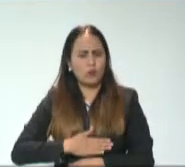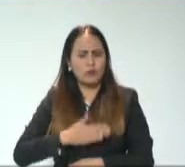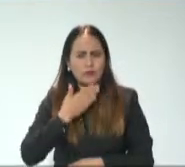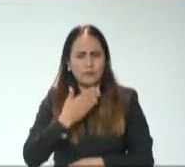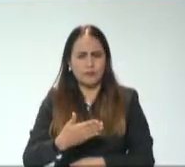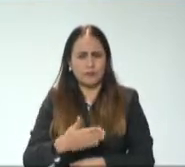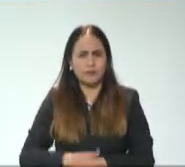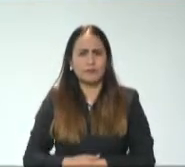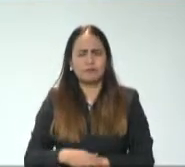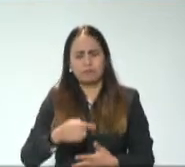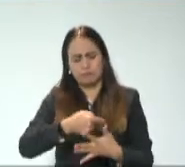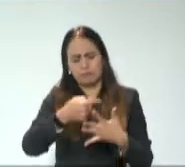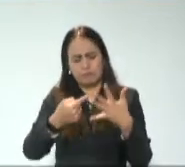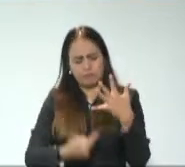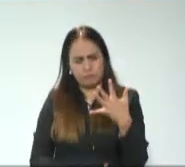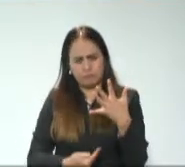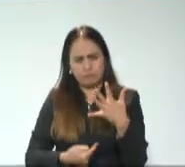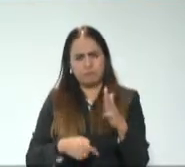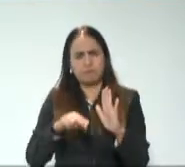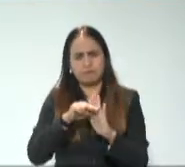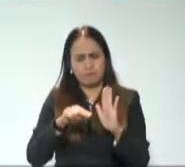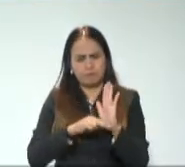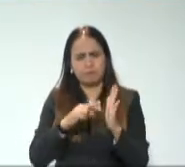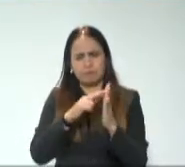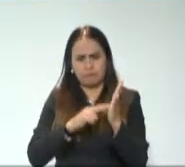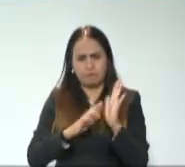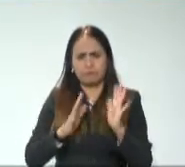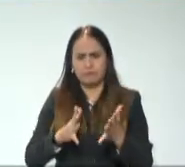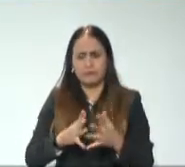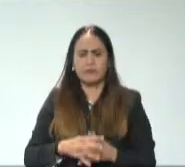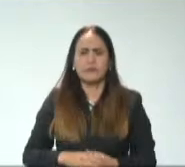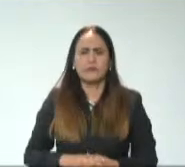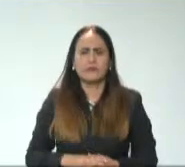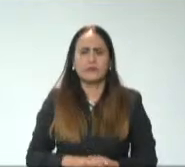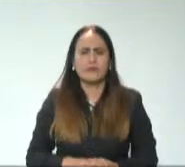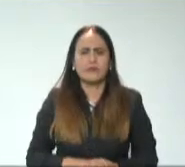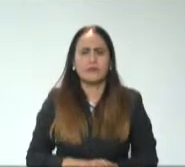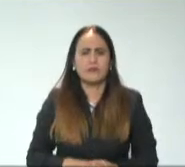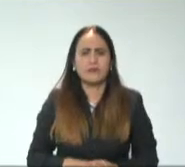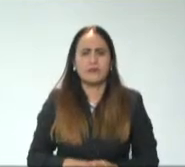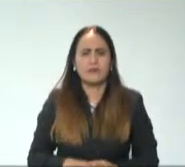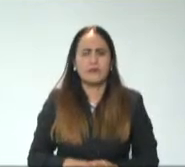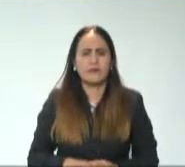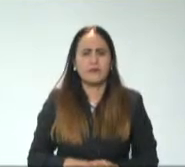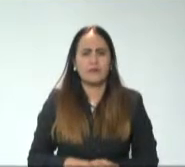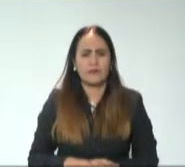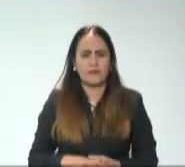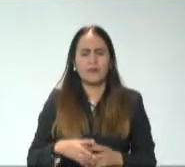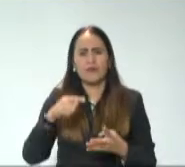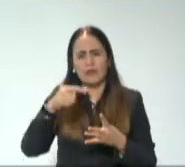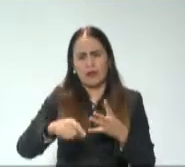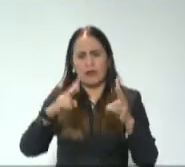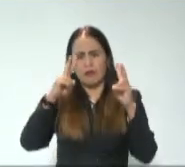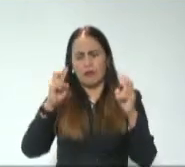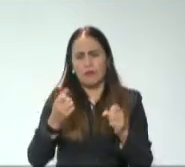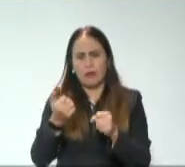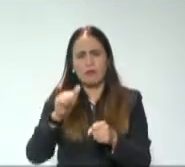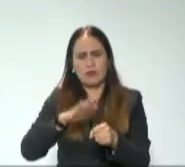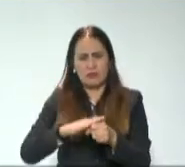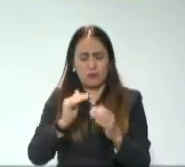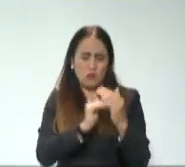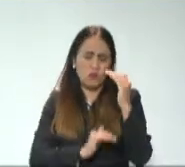conformidad con las disposiciones aplicables para regular ello en la Esfera administrativa del máximo tribunal del